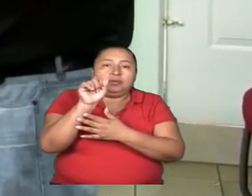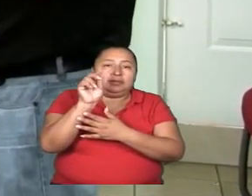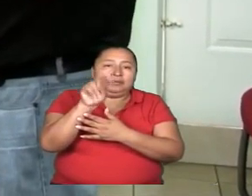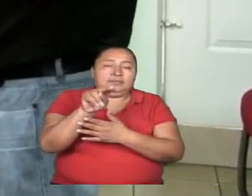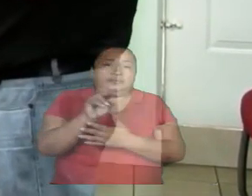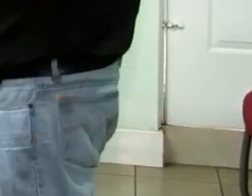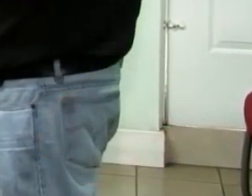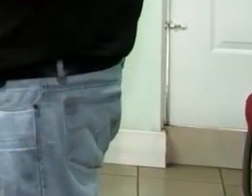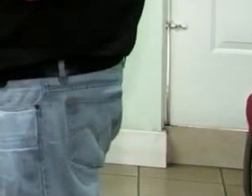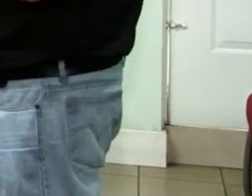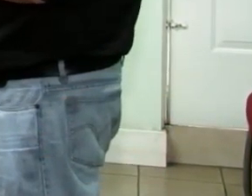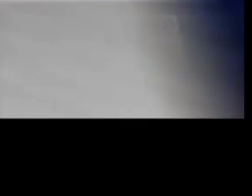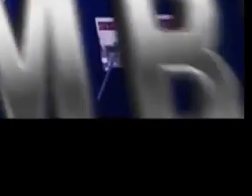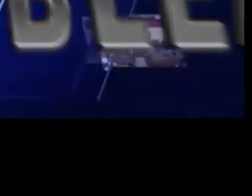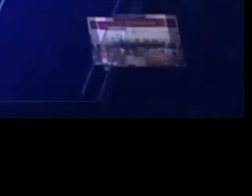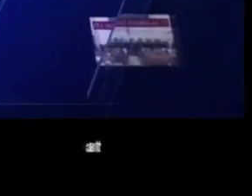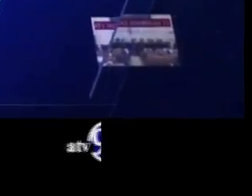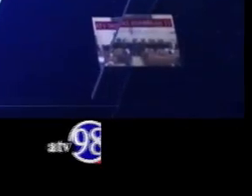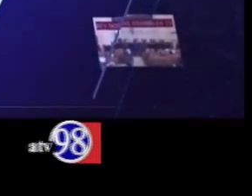Castro.